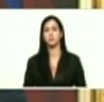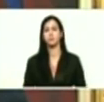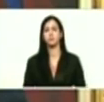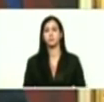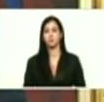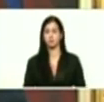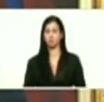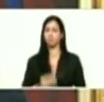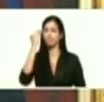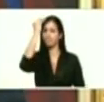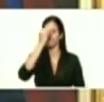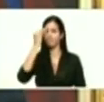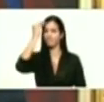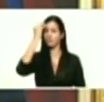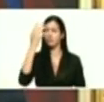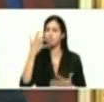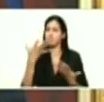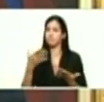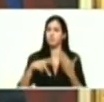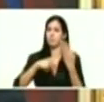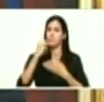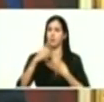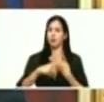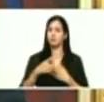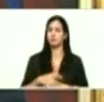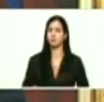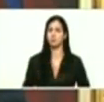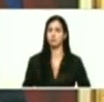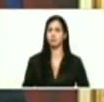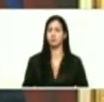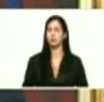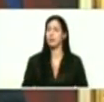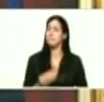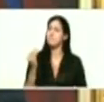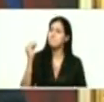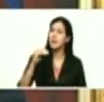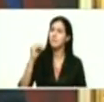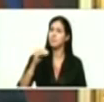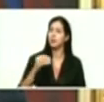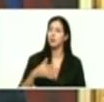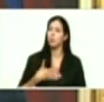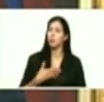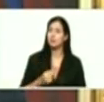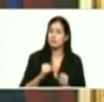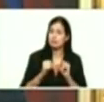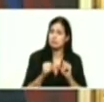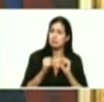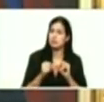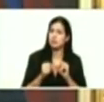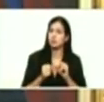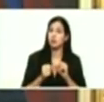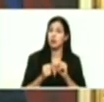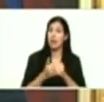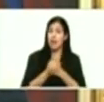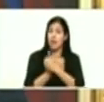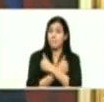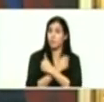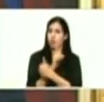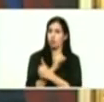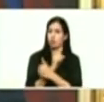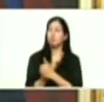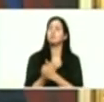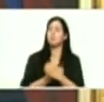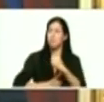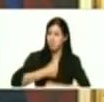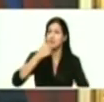pensando pues los planes que generen mantener la tasa de empleo alta la